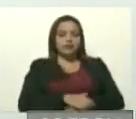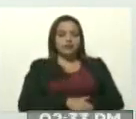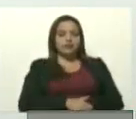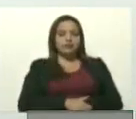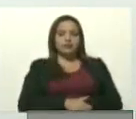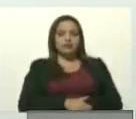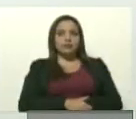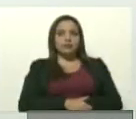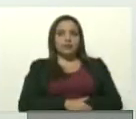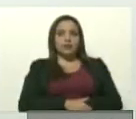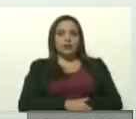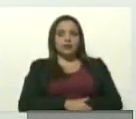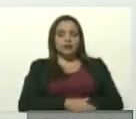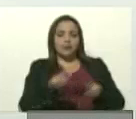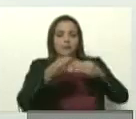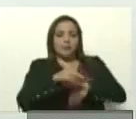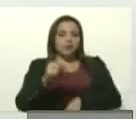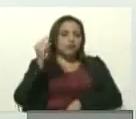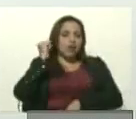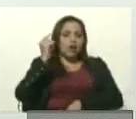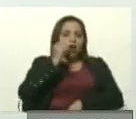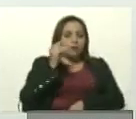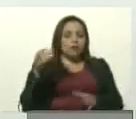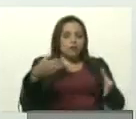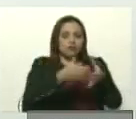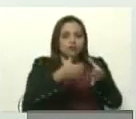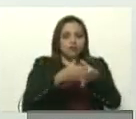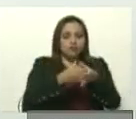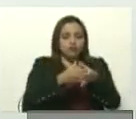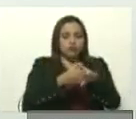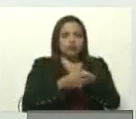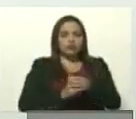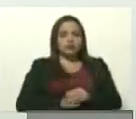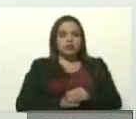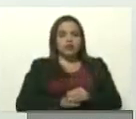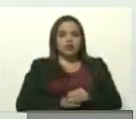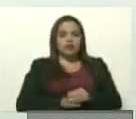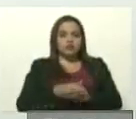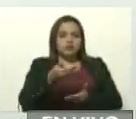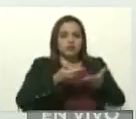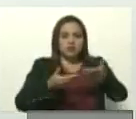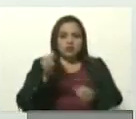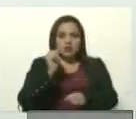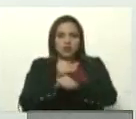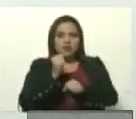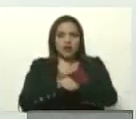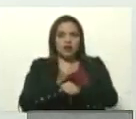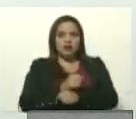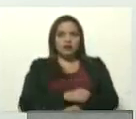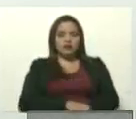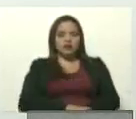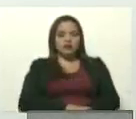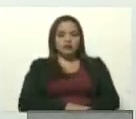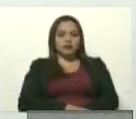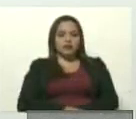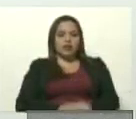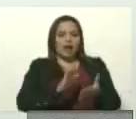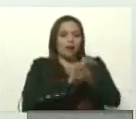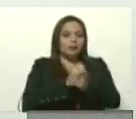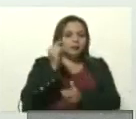Rivero, señores y señoras de las organizaciones de empleadores, amigas y de trabajadores, amigas y